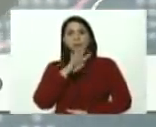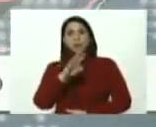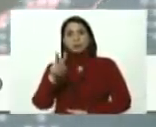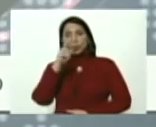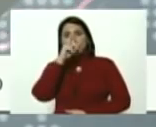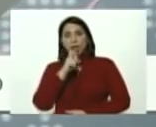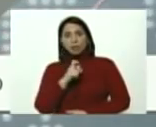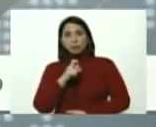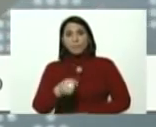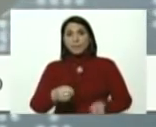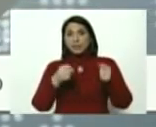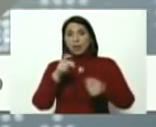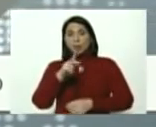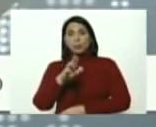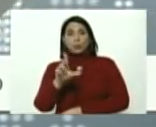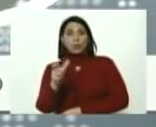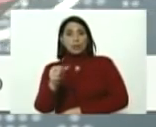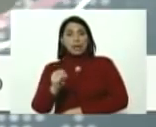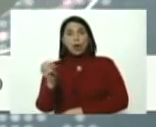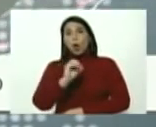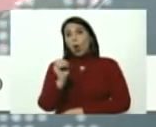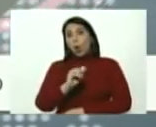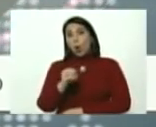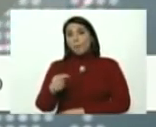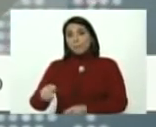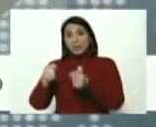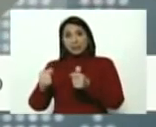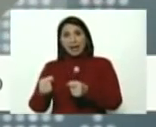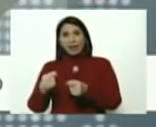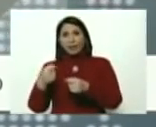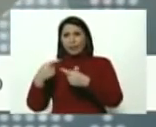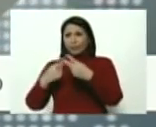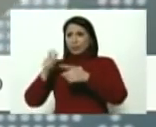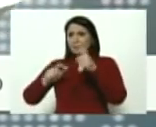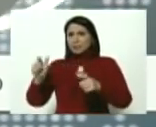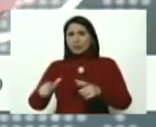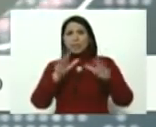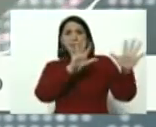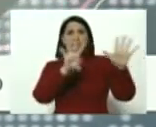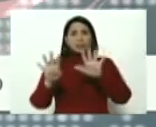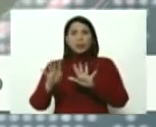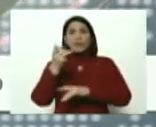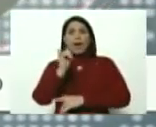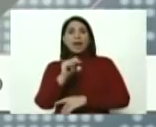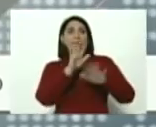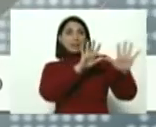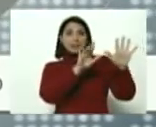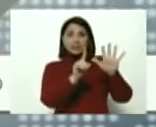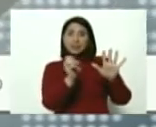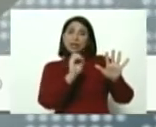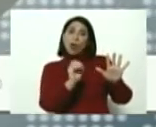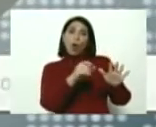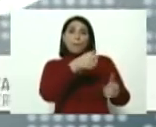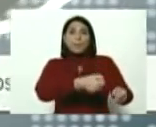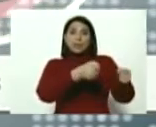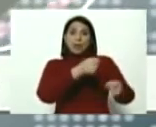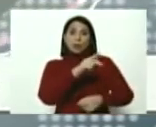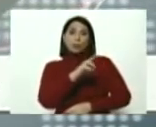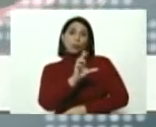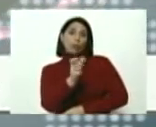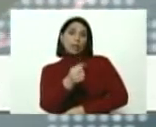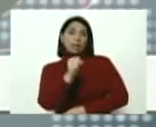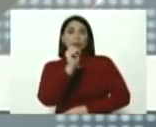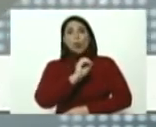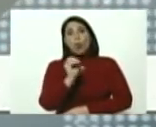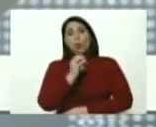pulgas o derivados del mercado de la pulga, de los 19 casos, 16 o son del mercado de las pulgas o